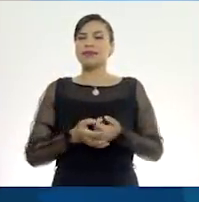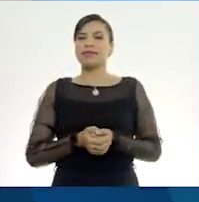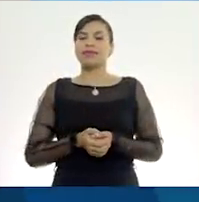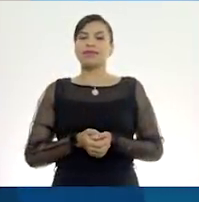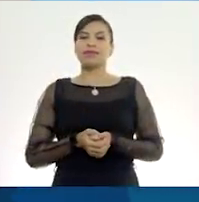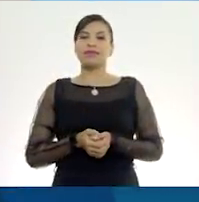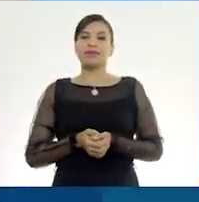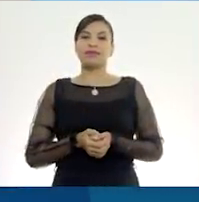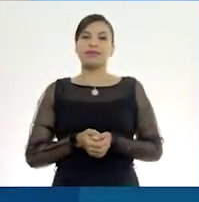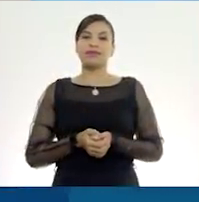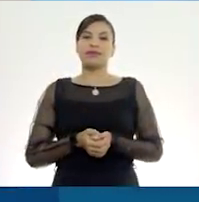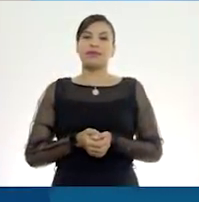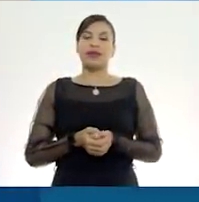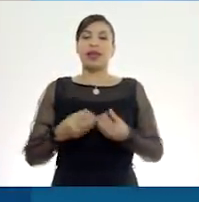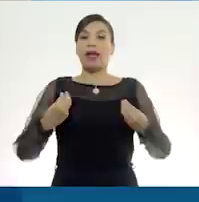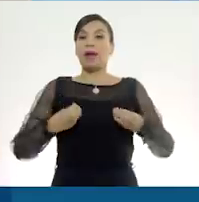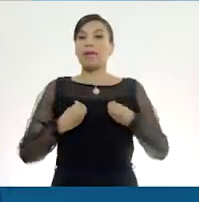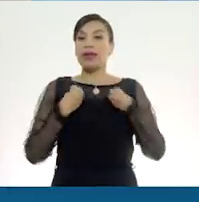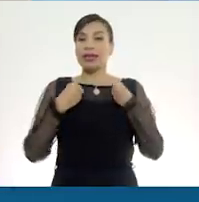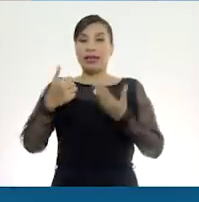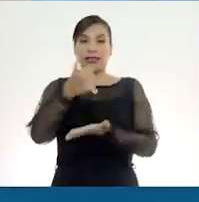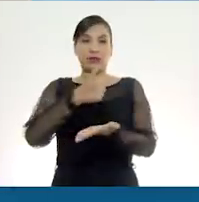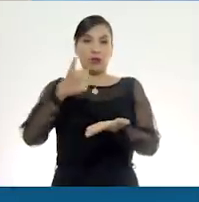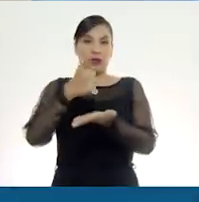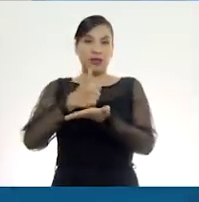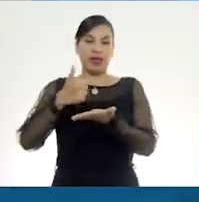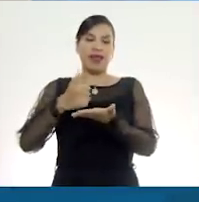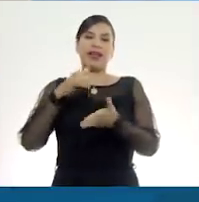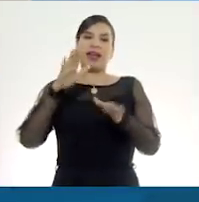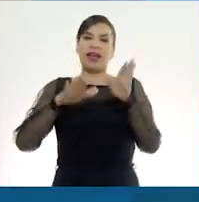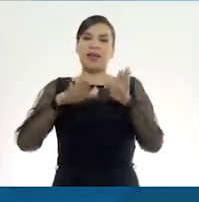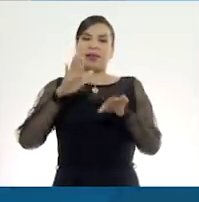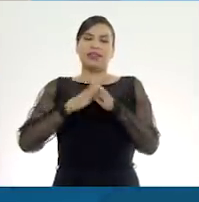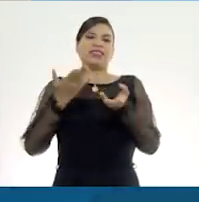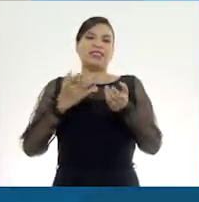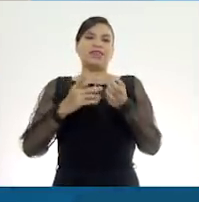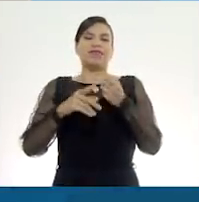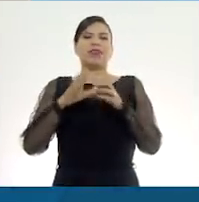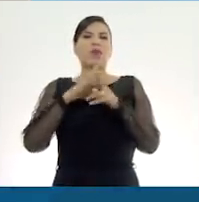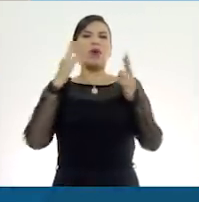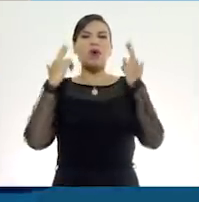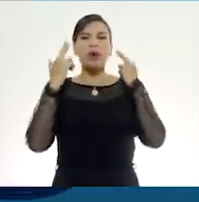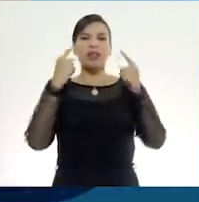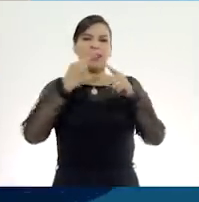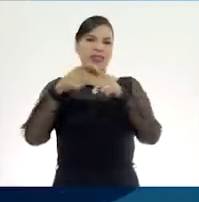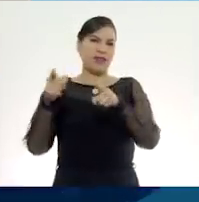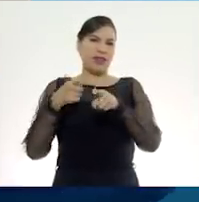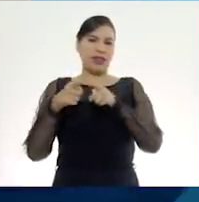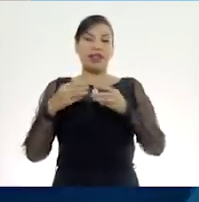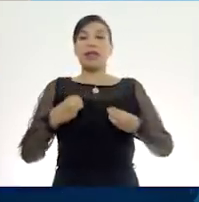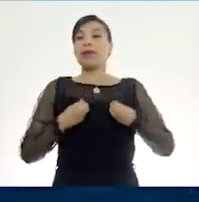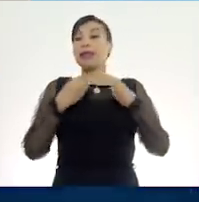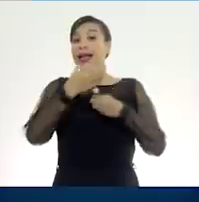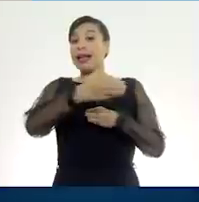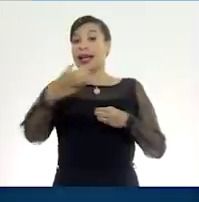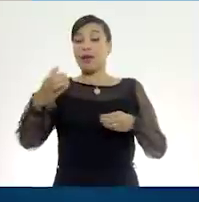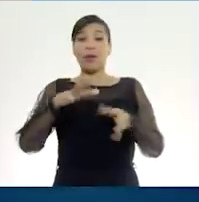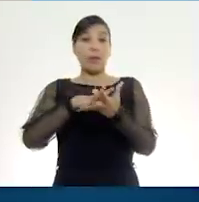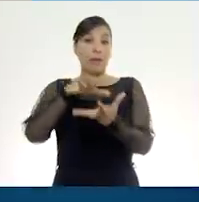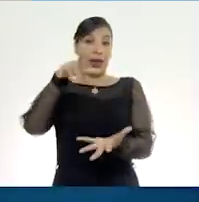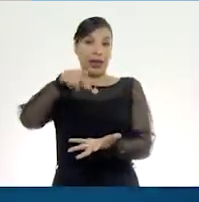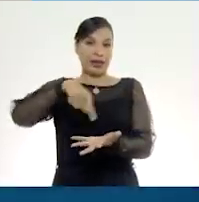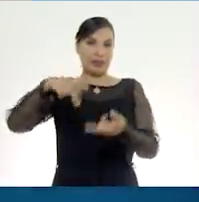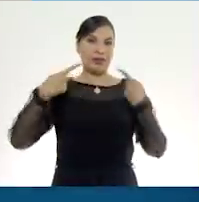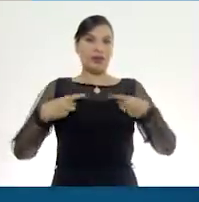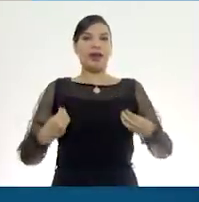que en la vida en las ciudades también era muy bulliciosa, muy ruidosa y muy diferente a la vida en el campo, donde la mayor parte de